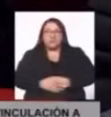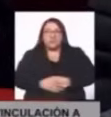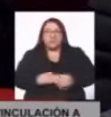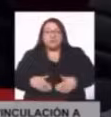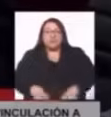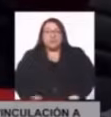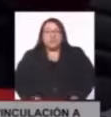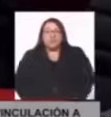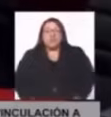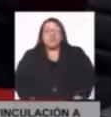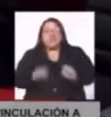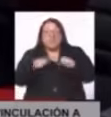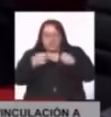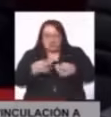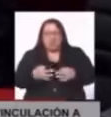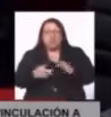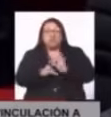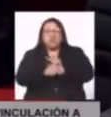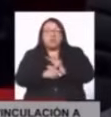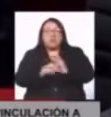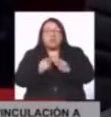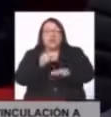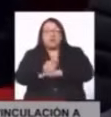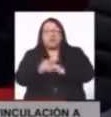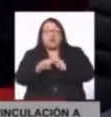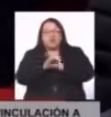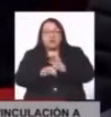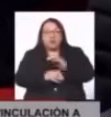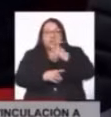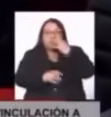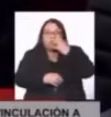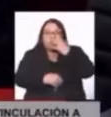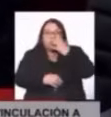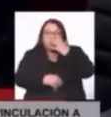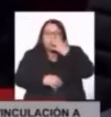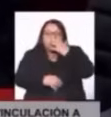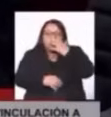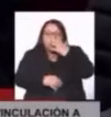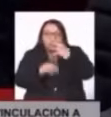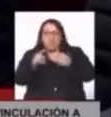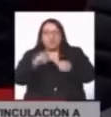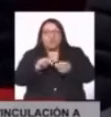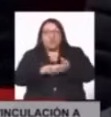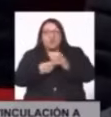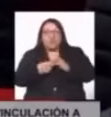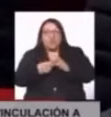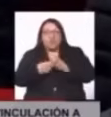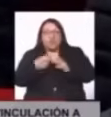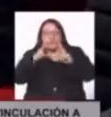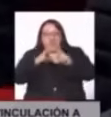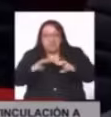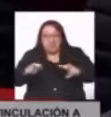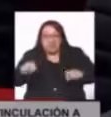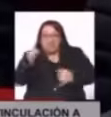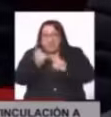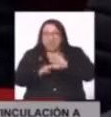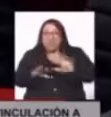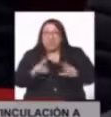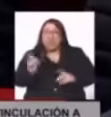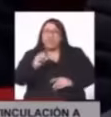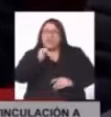la formalizar denuncia constitucional. Eso no significa que las investigaciones hayan terminado, señores.